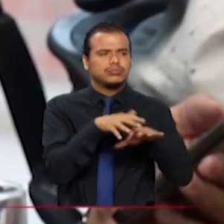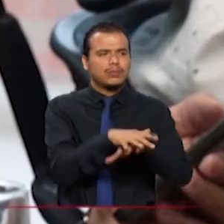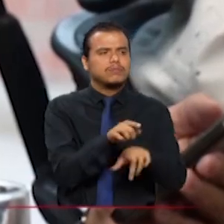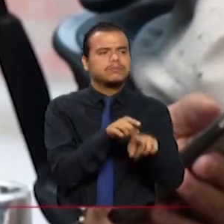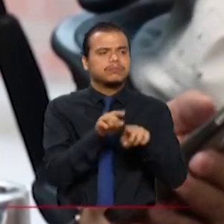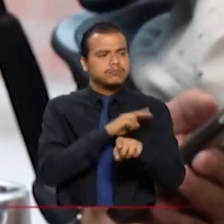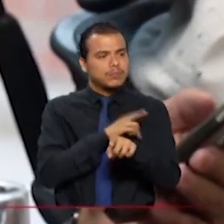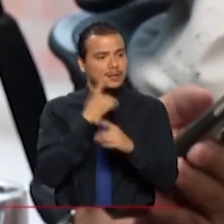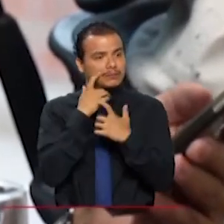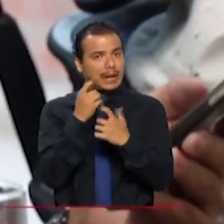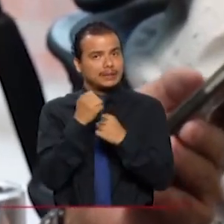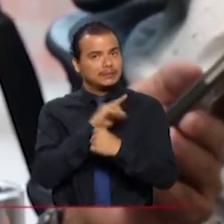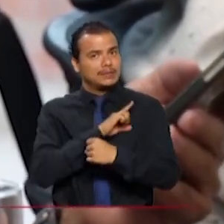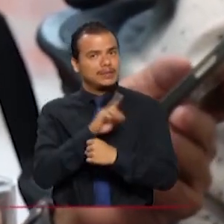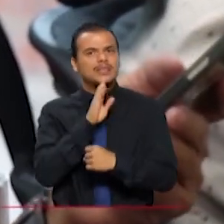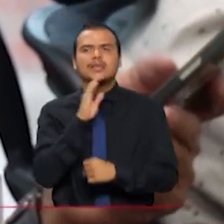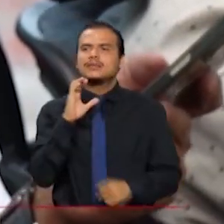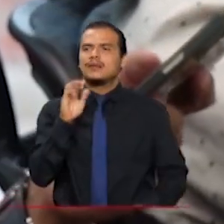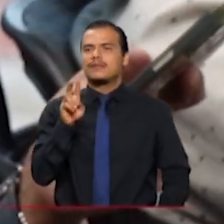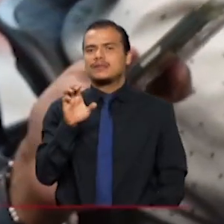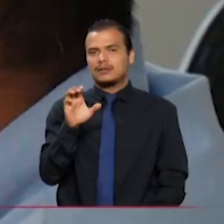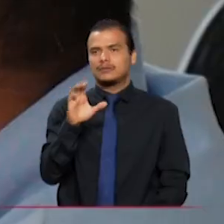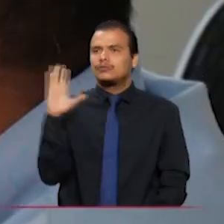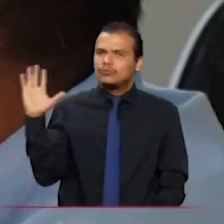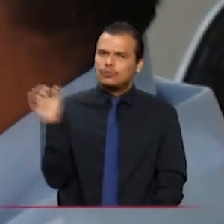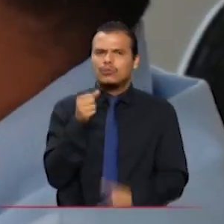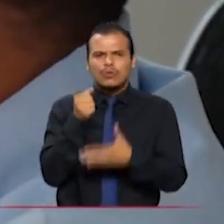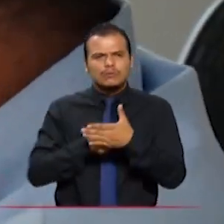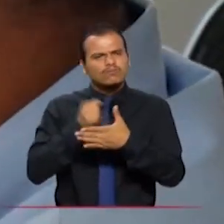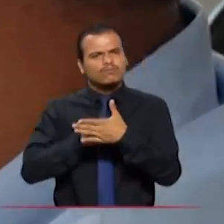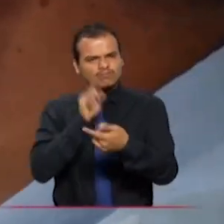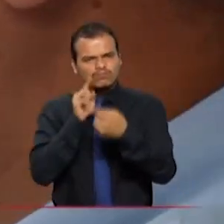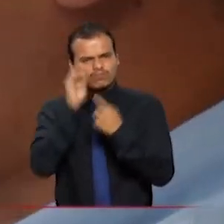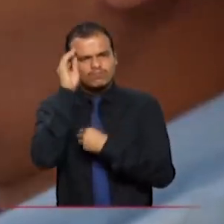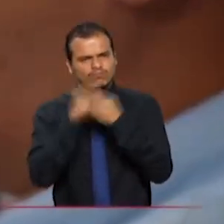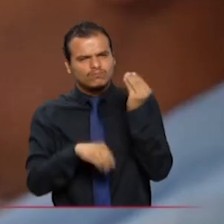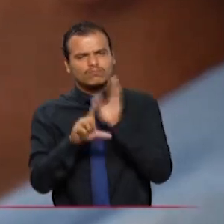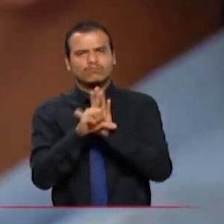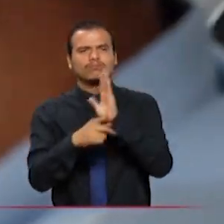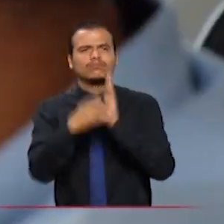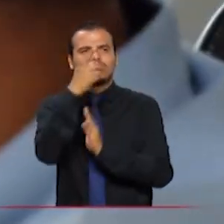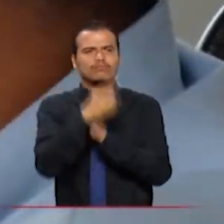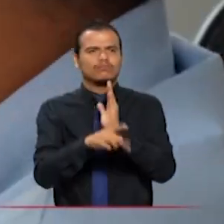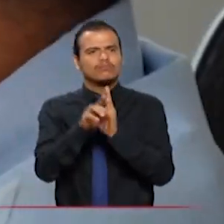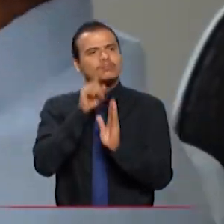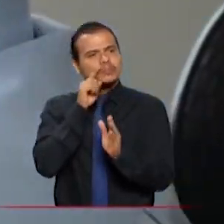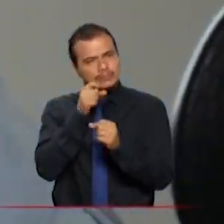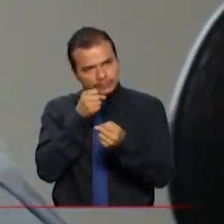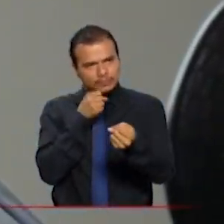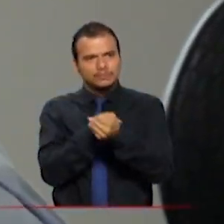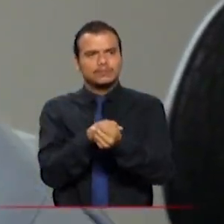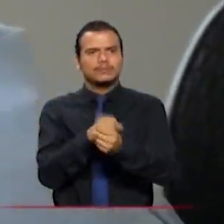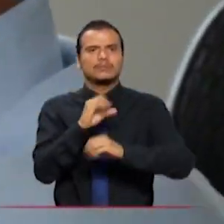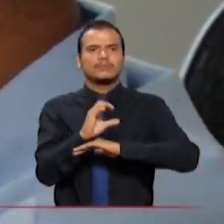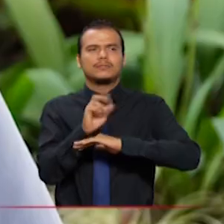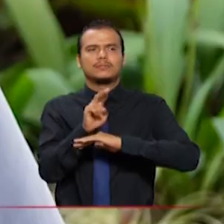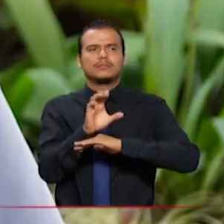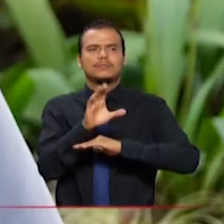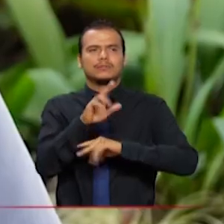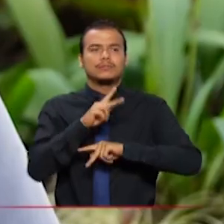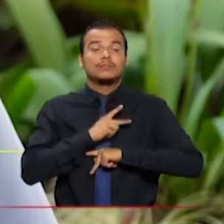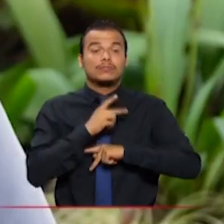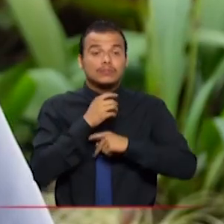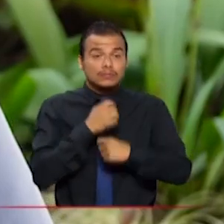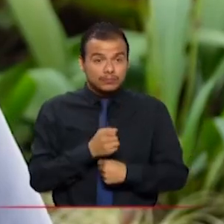que este tiene que ser un accionar de todos los vallecaucanos en conjunto en defensa por el patrimonio de la CBC.